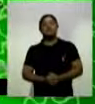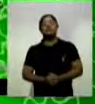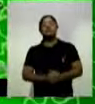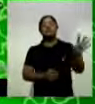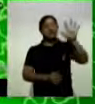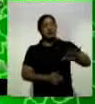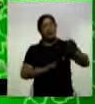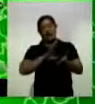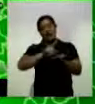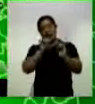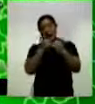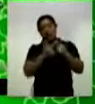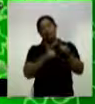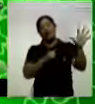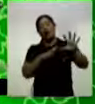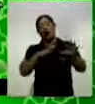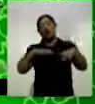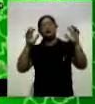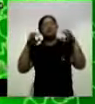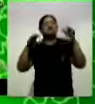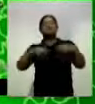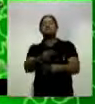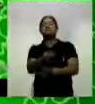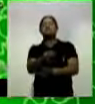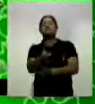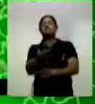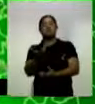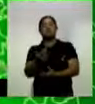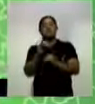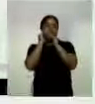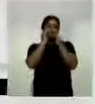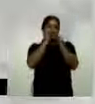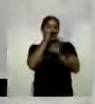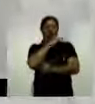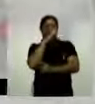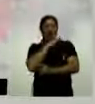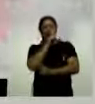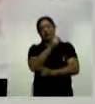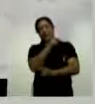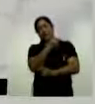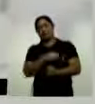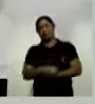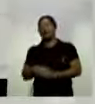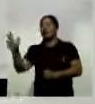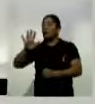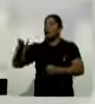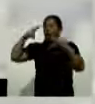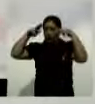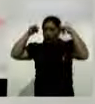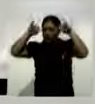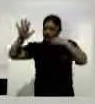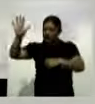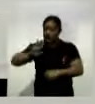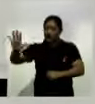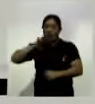Calpulalpan y la región poniente se prevén lluvias débiles, la máxima será de 26 grados. En tanto que en Huamantla y el oriente se